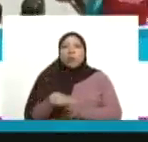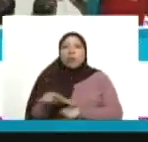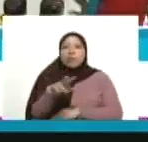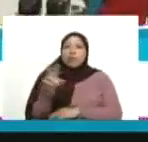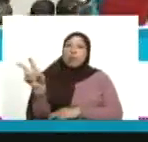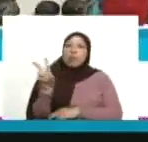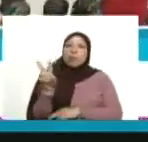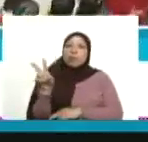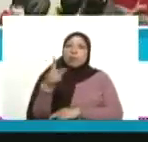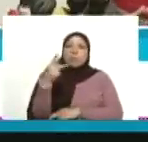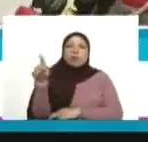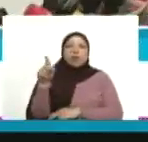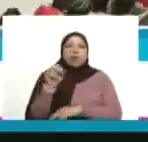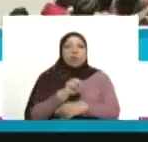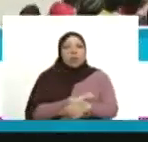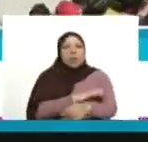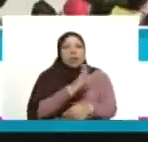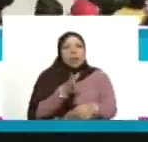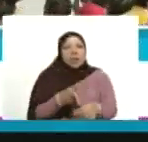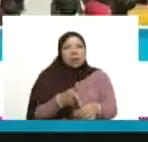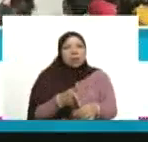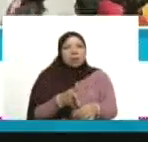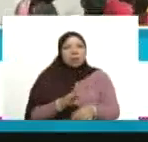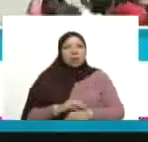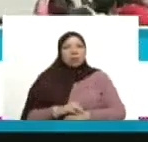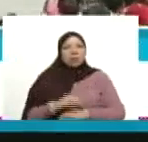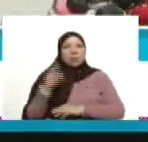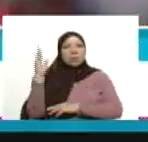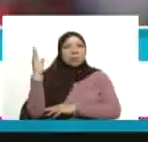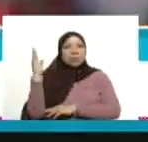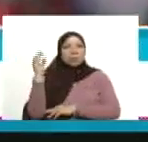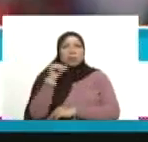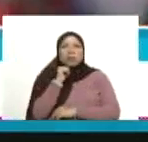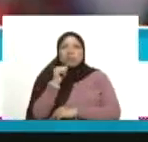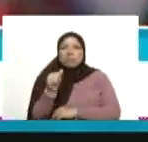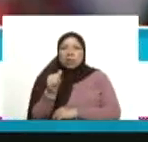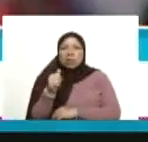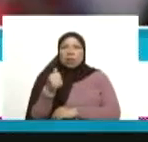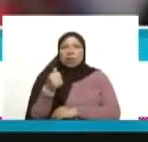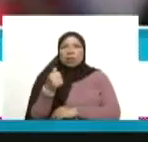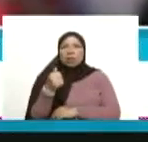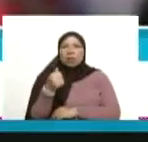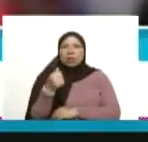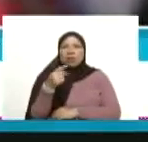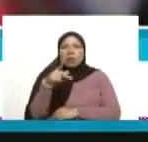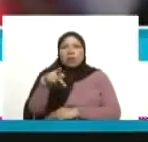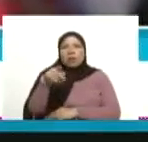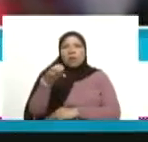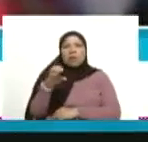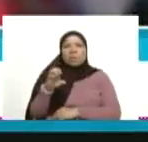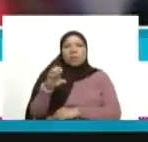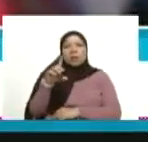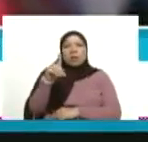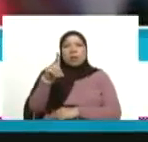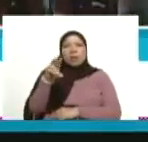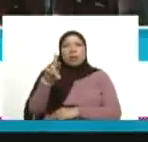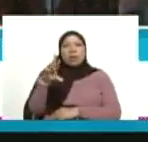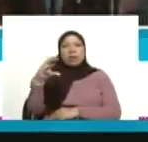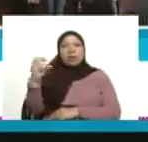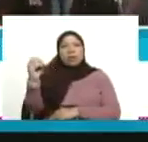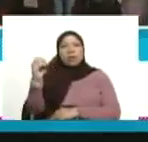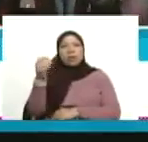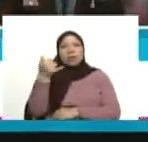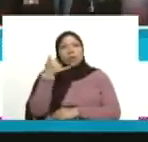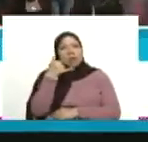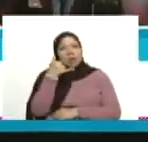Venezuela, parroquia y recreo. Fue en La Pastora, está mal. Esta lista me la mandó Pedro Infante. Llámate a Pedro Infante ahí,